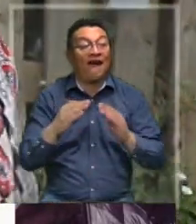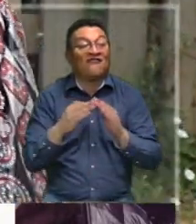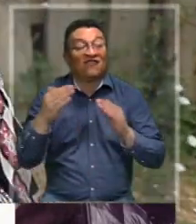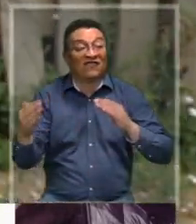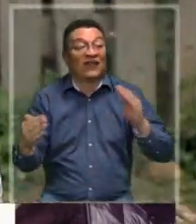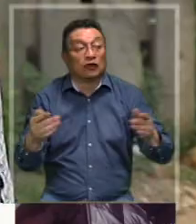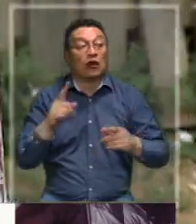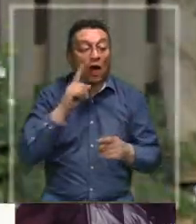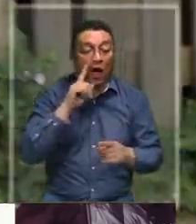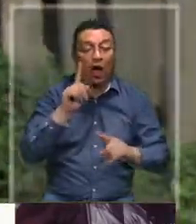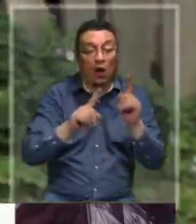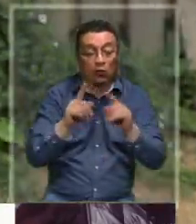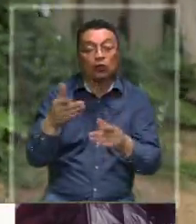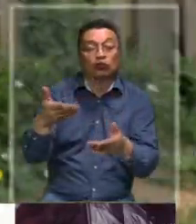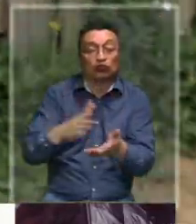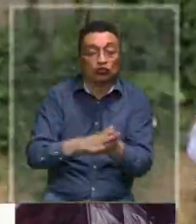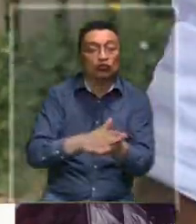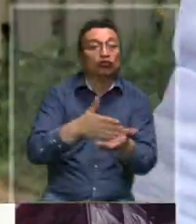ido falleciendo.